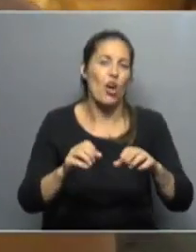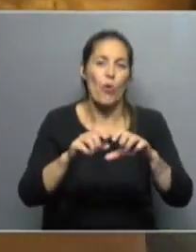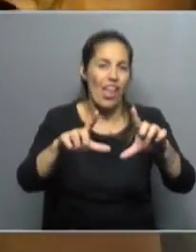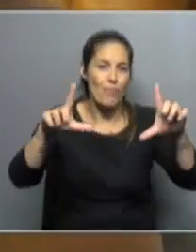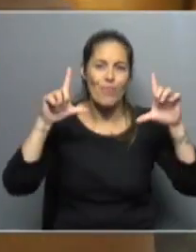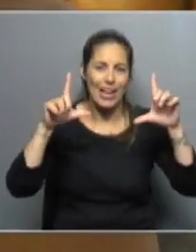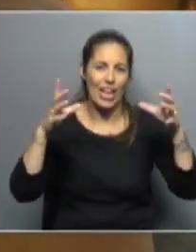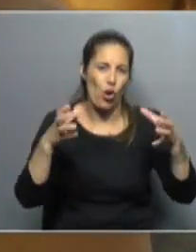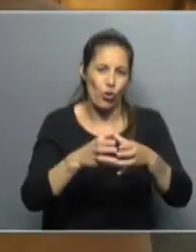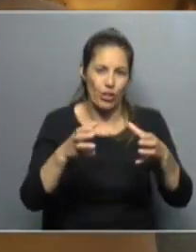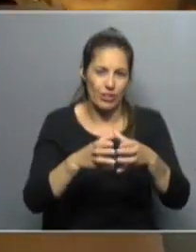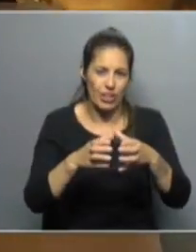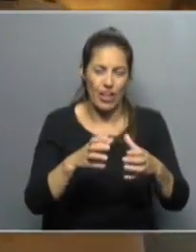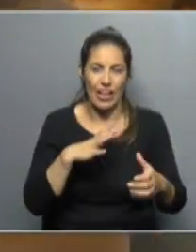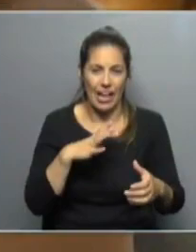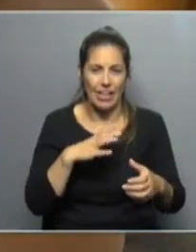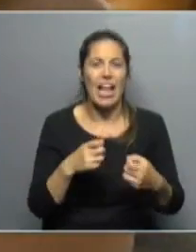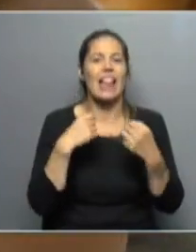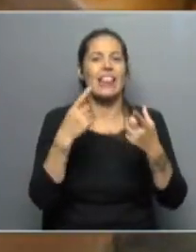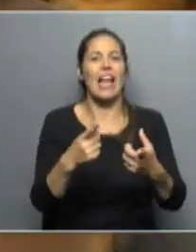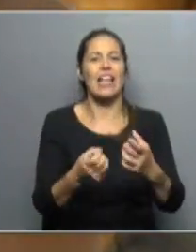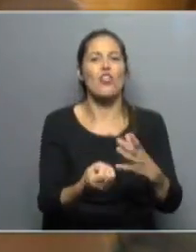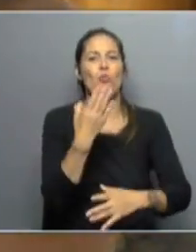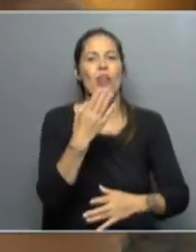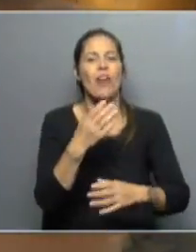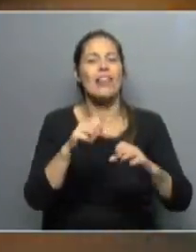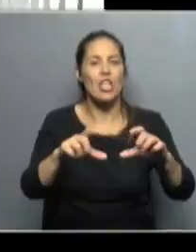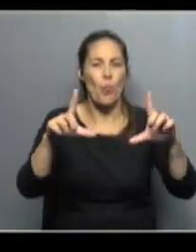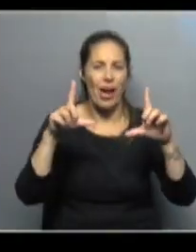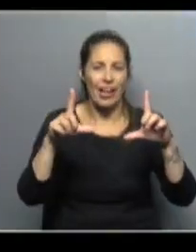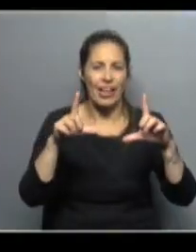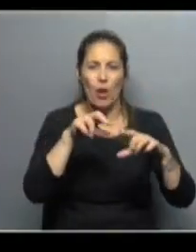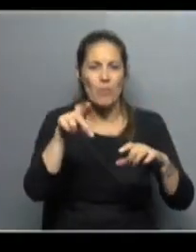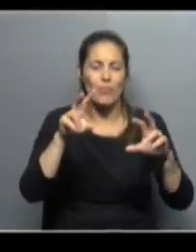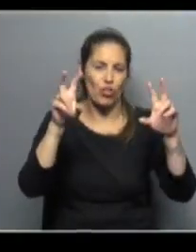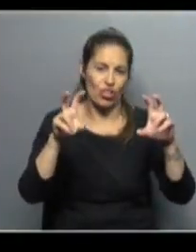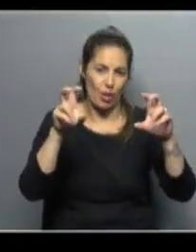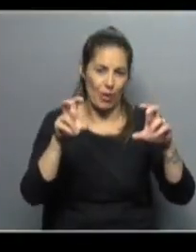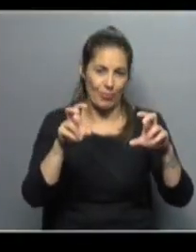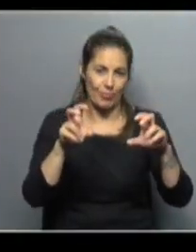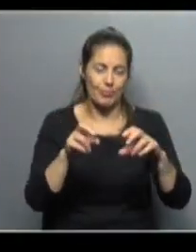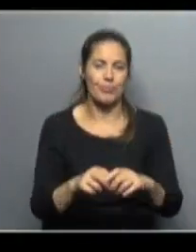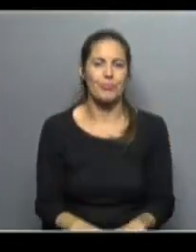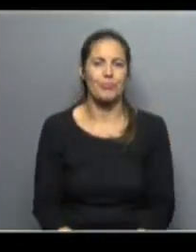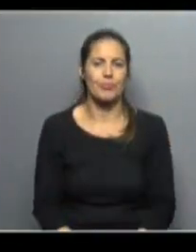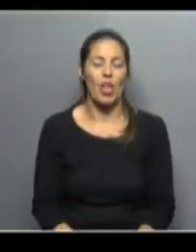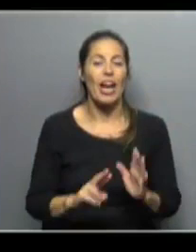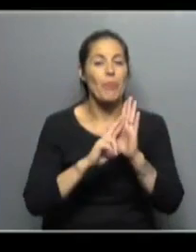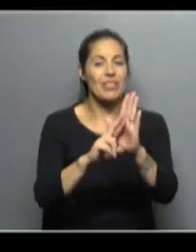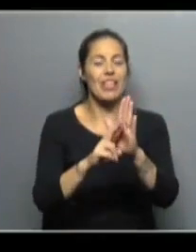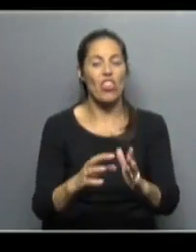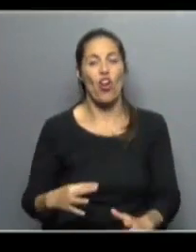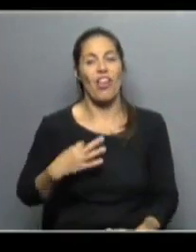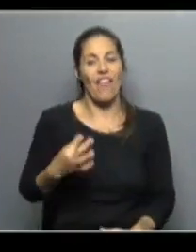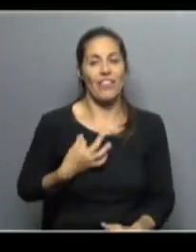tiene. Entonces darle otra nueva imagen al mismo tema, pero representando la vida